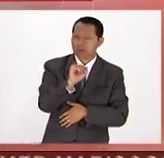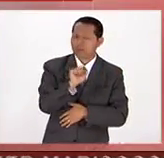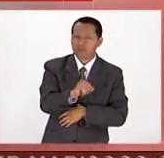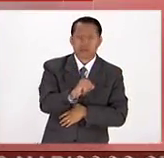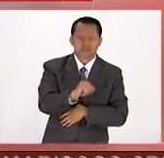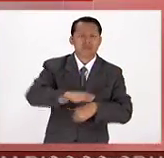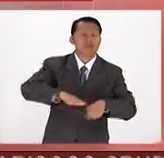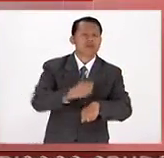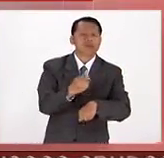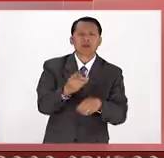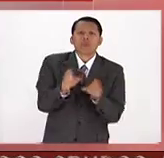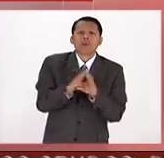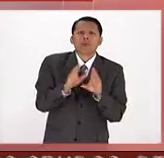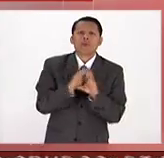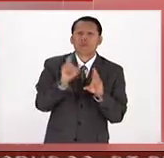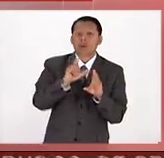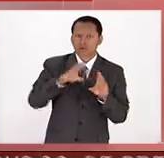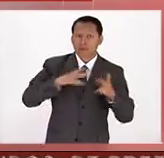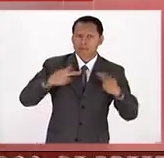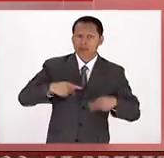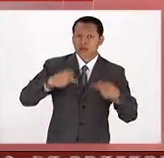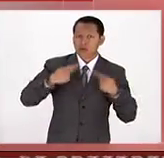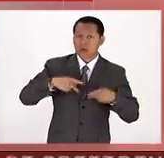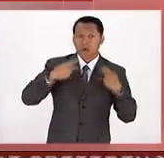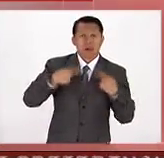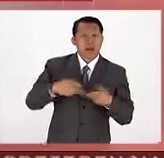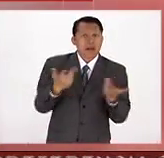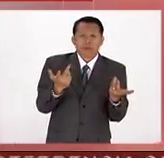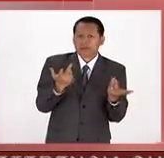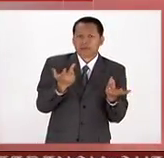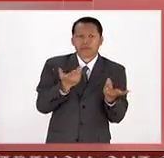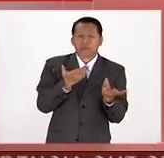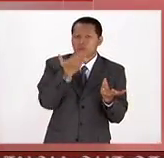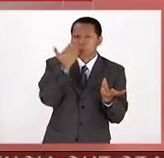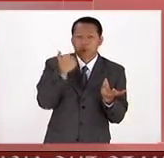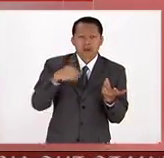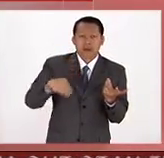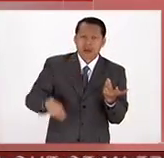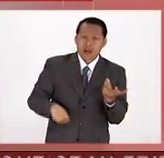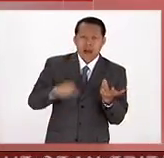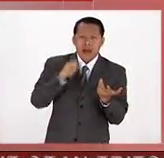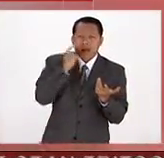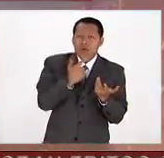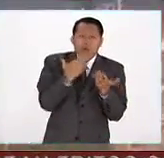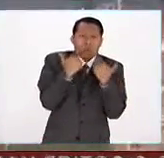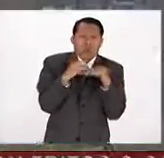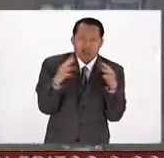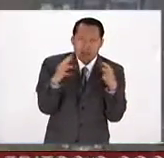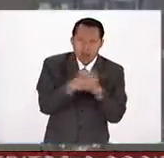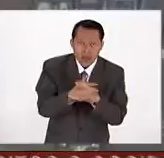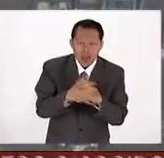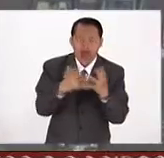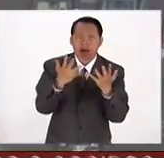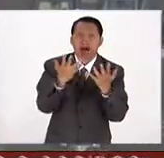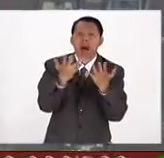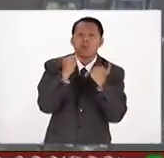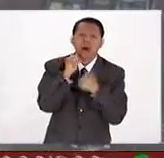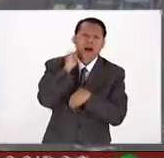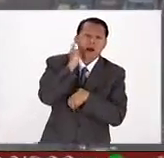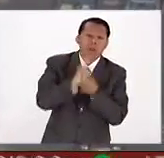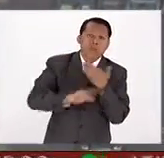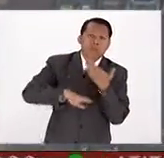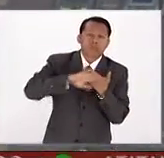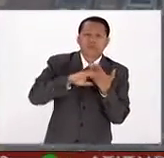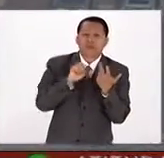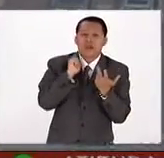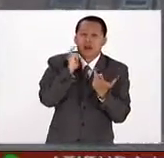en el que se atenta contra personas inocentes sin aparentemente una causa. No hay una guerra, no hay un ataque, no es una situación de